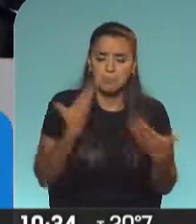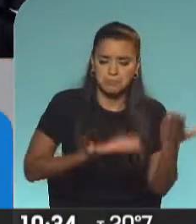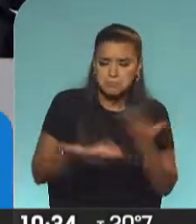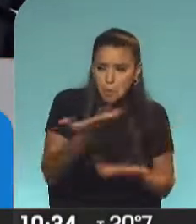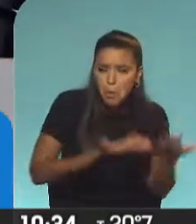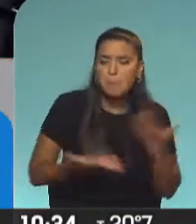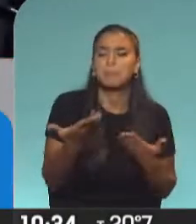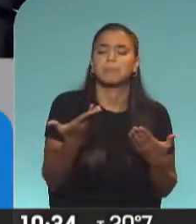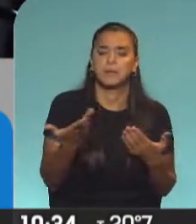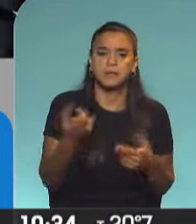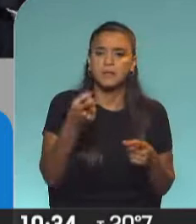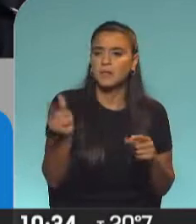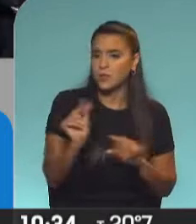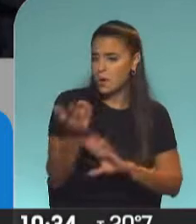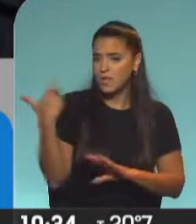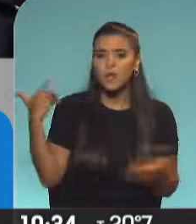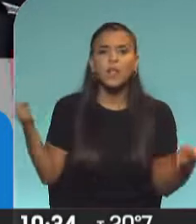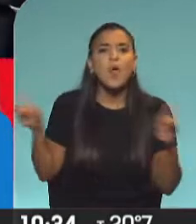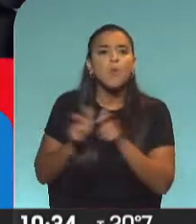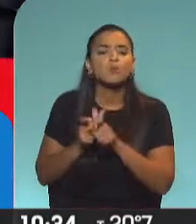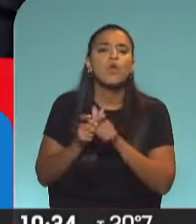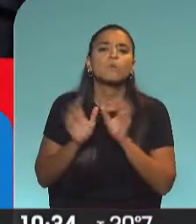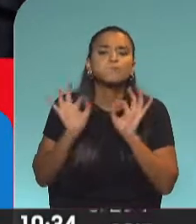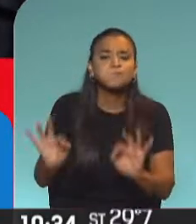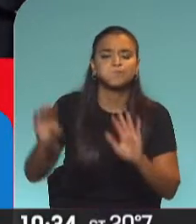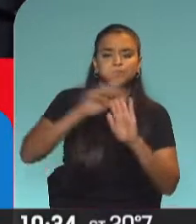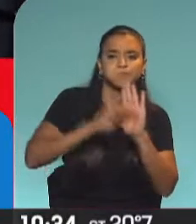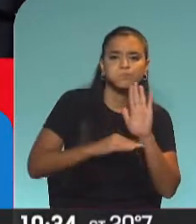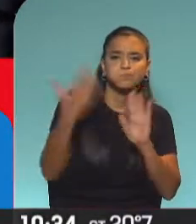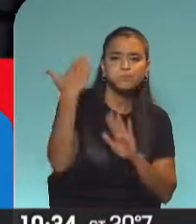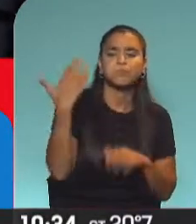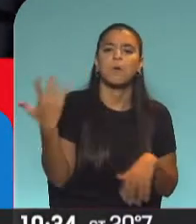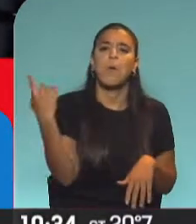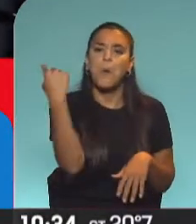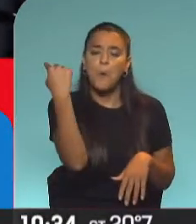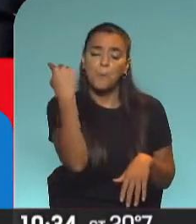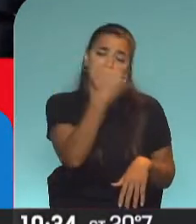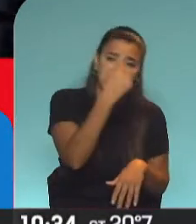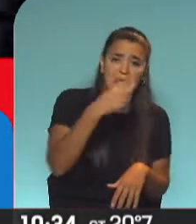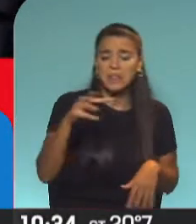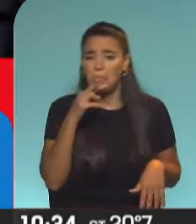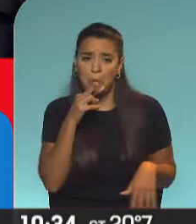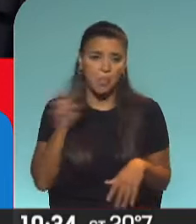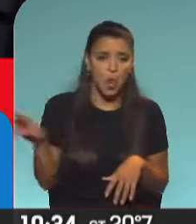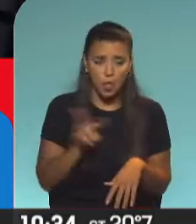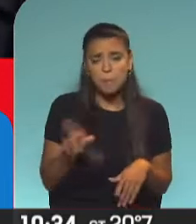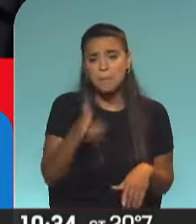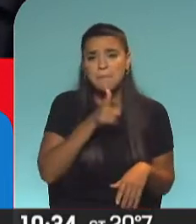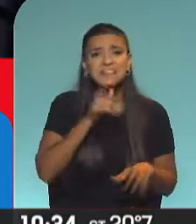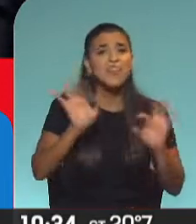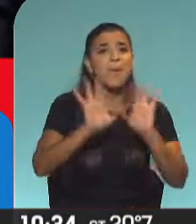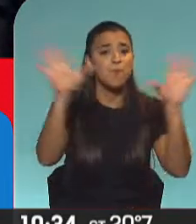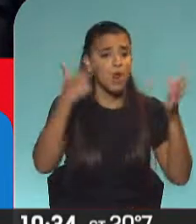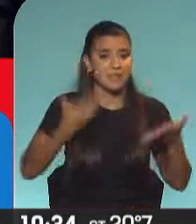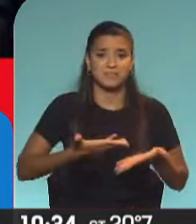Recién estábamos terminando reunión de bloque, armando lista de oradores entre verdes y celestes. Creo que también es un ejemplo de democracia que